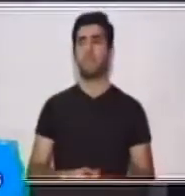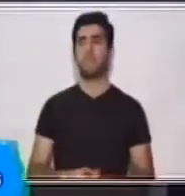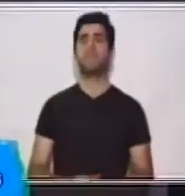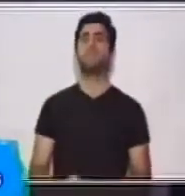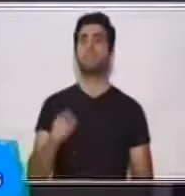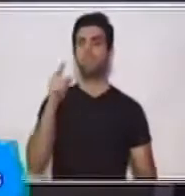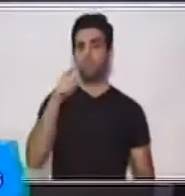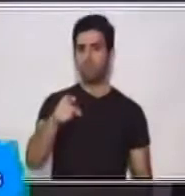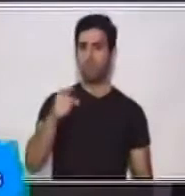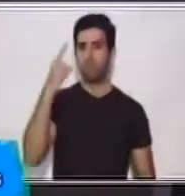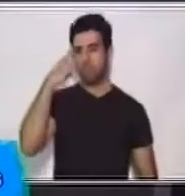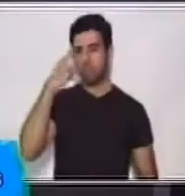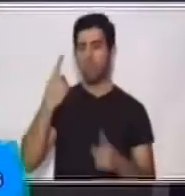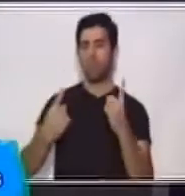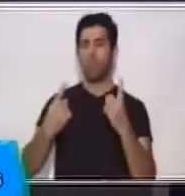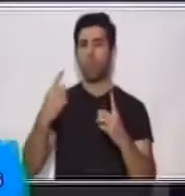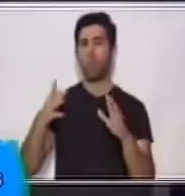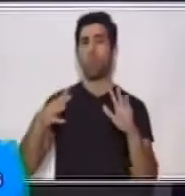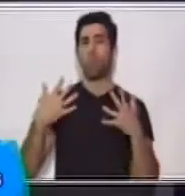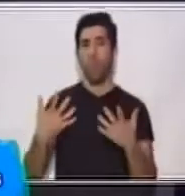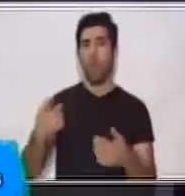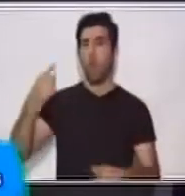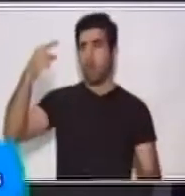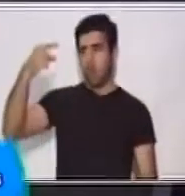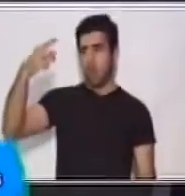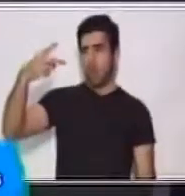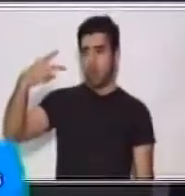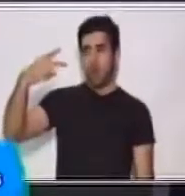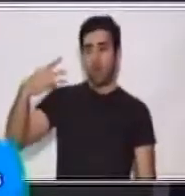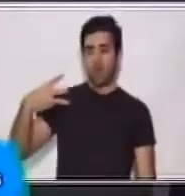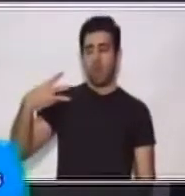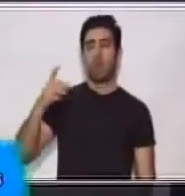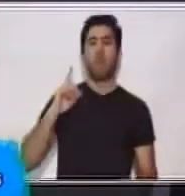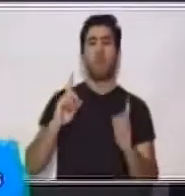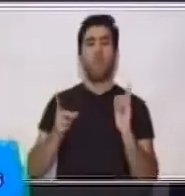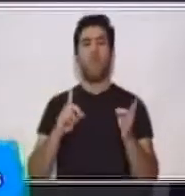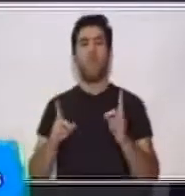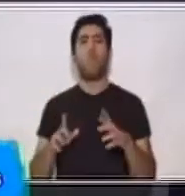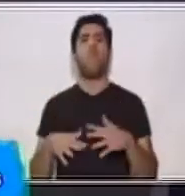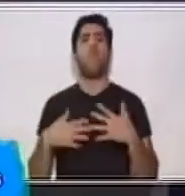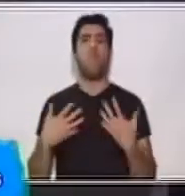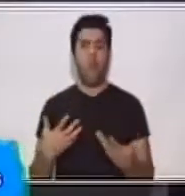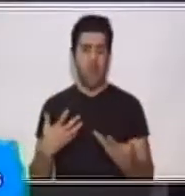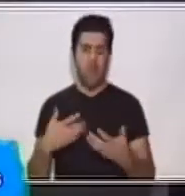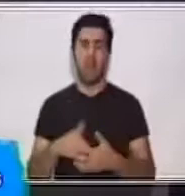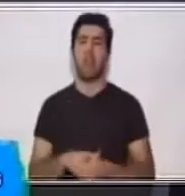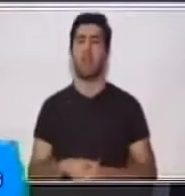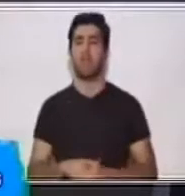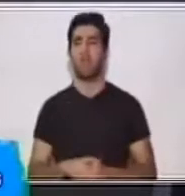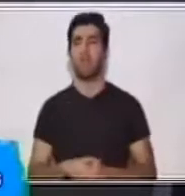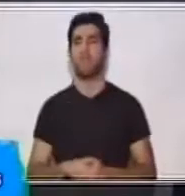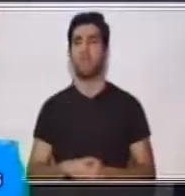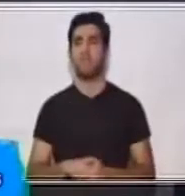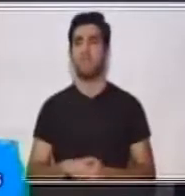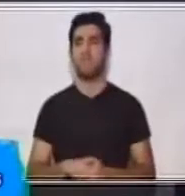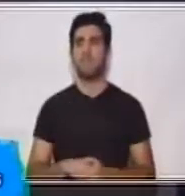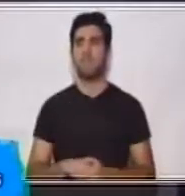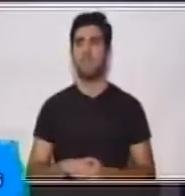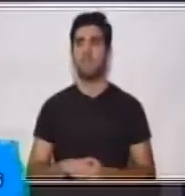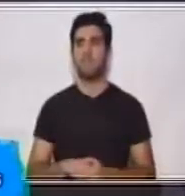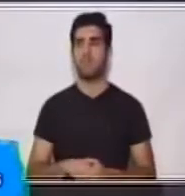¿cuál relación es la que nosotros vamos a utilizar? Entonces tengo que encontrar el valor del opuesto y tengo el valor del